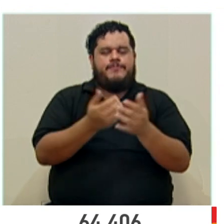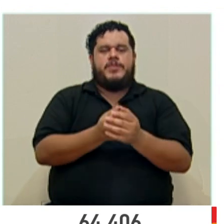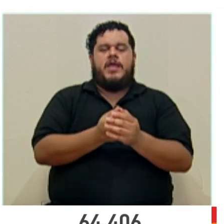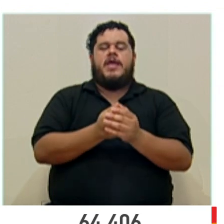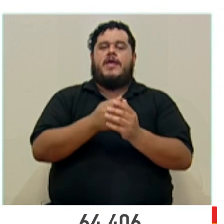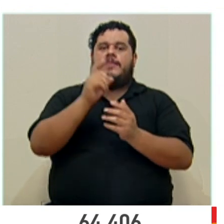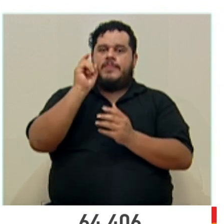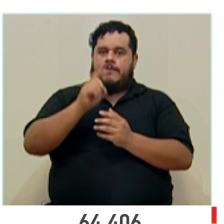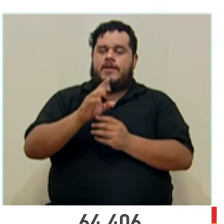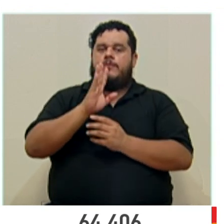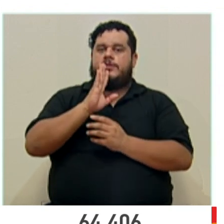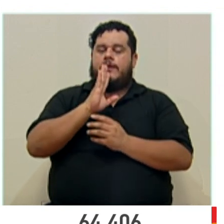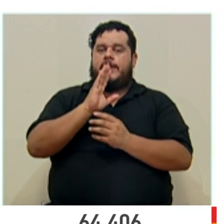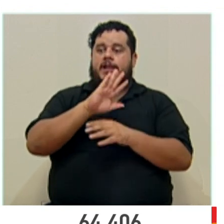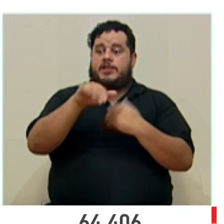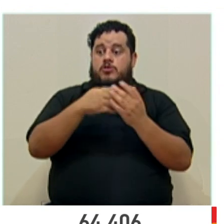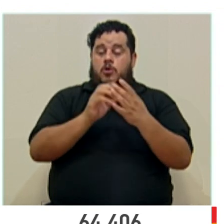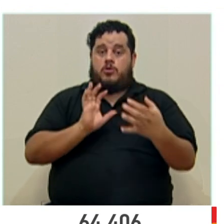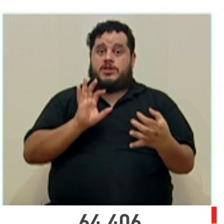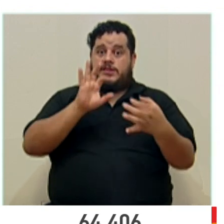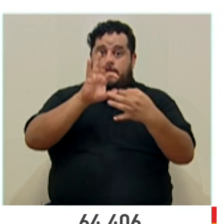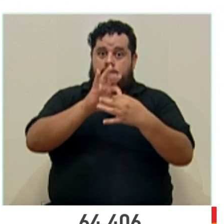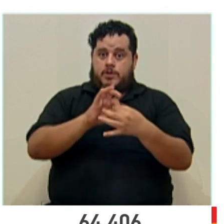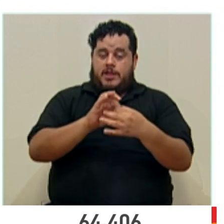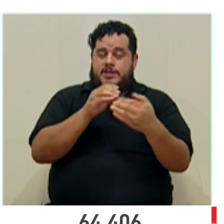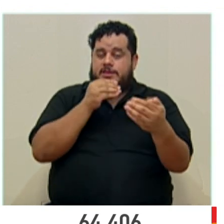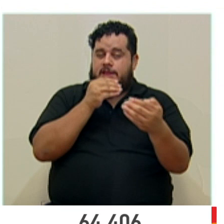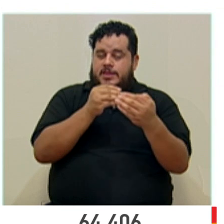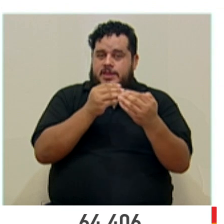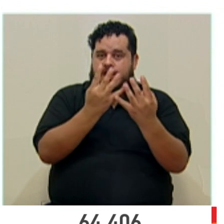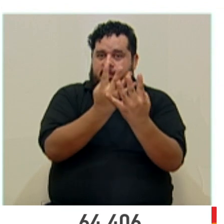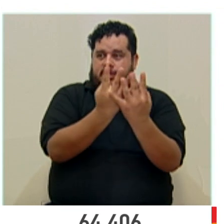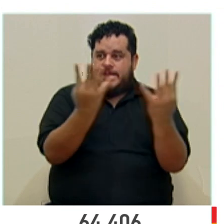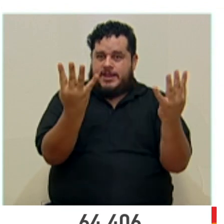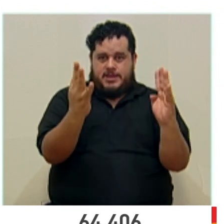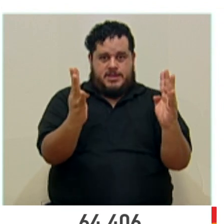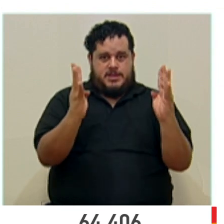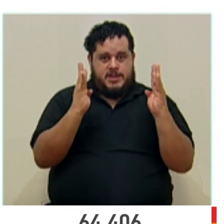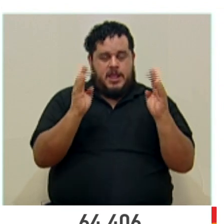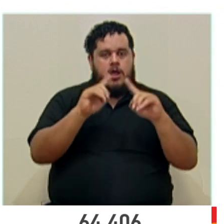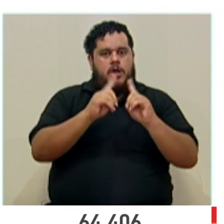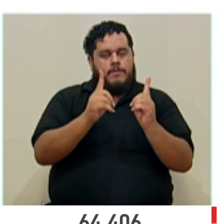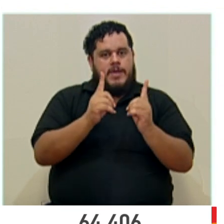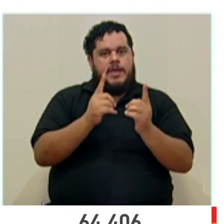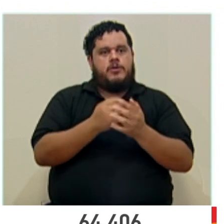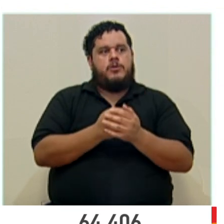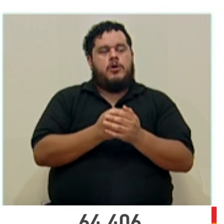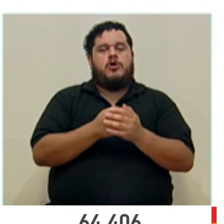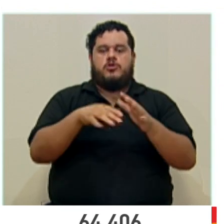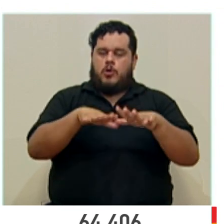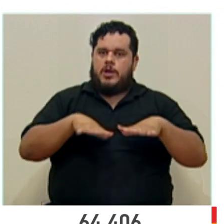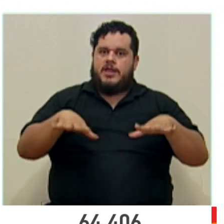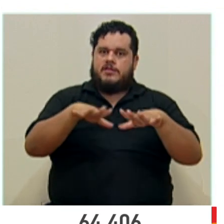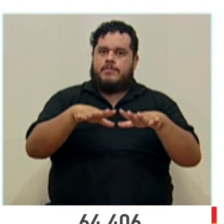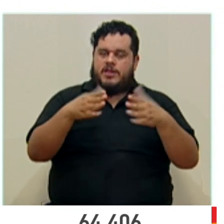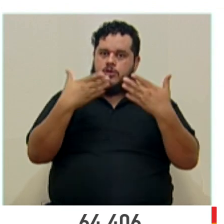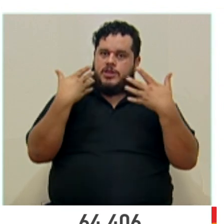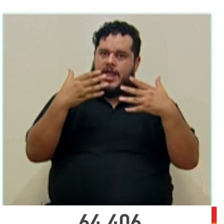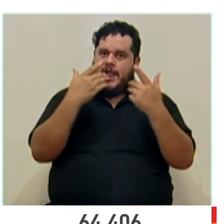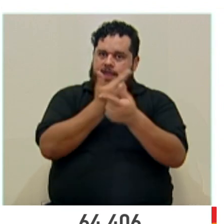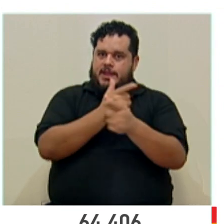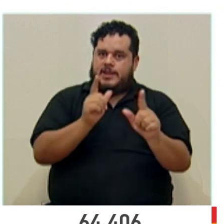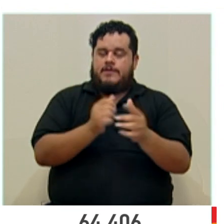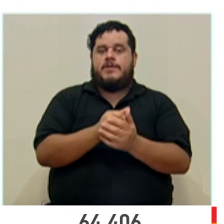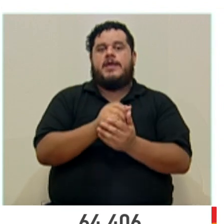que están vinculados, incluso si están cercados con mallas, pero son espacios al aire libre.